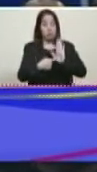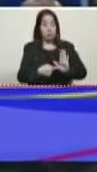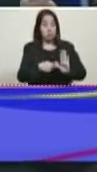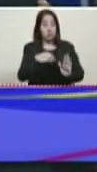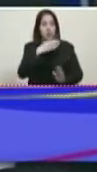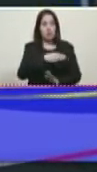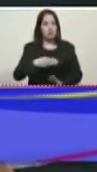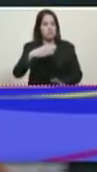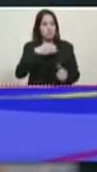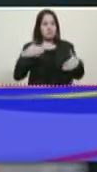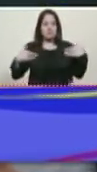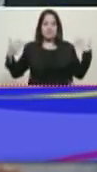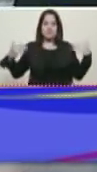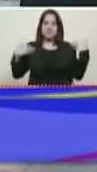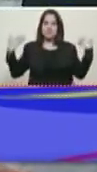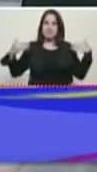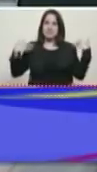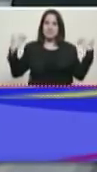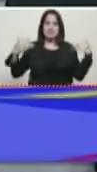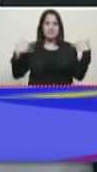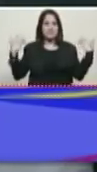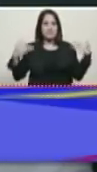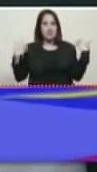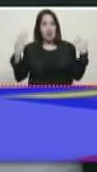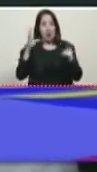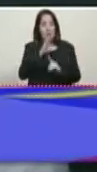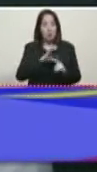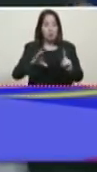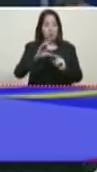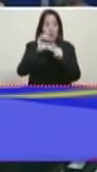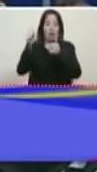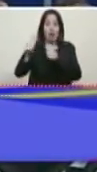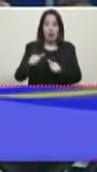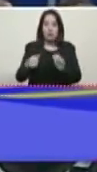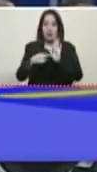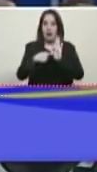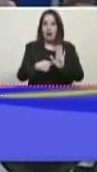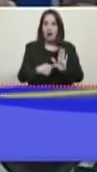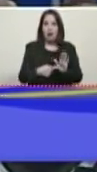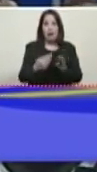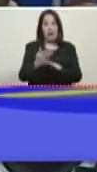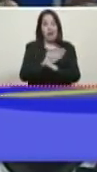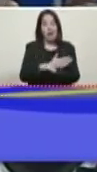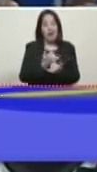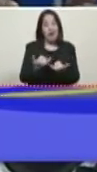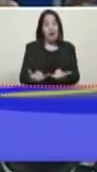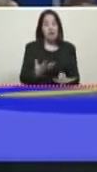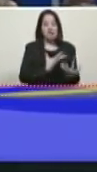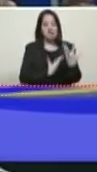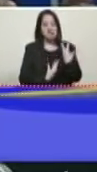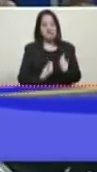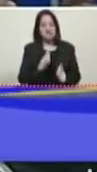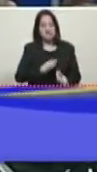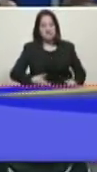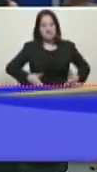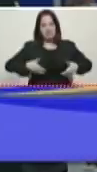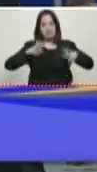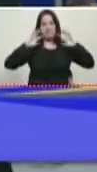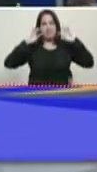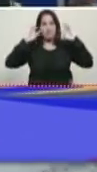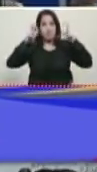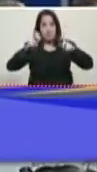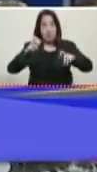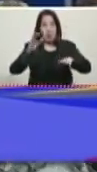presidente a nuestros cultores artistas y creadores que han estado muy indignados en estos días presidente por la